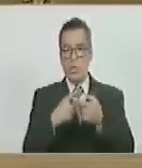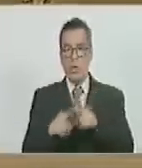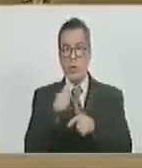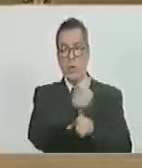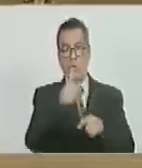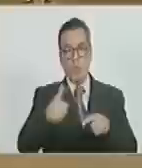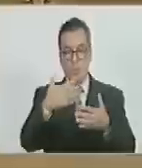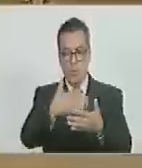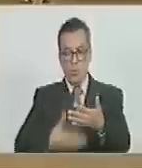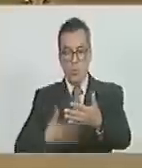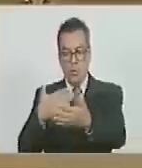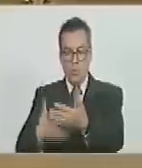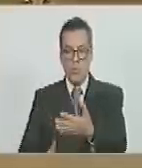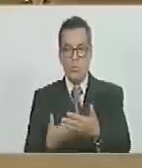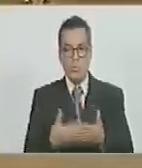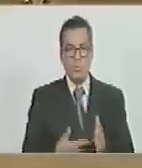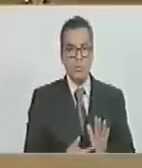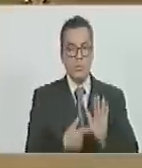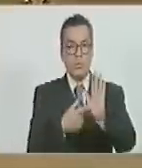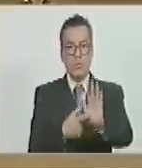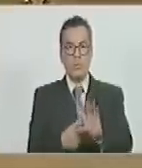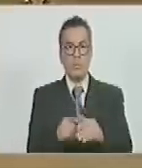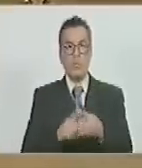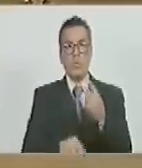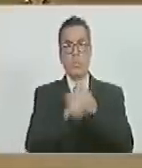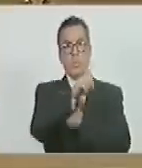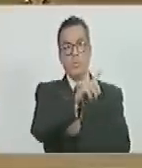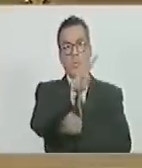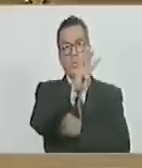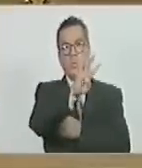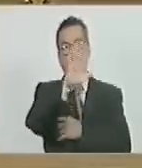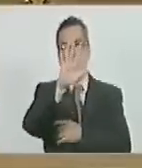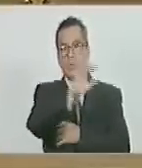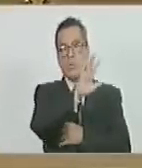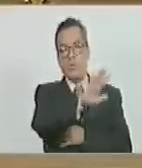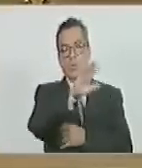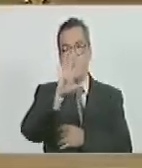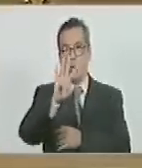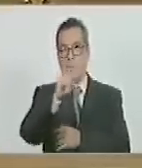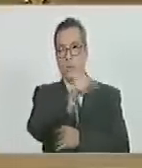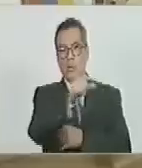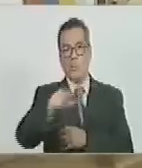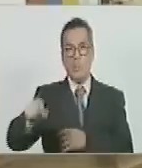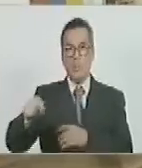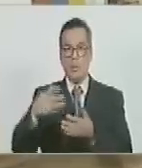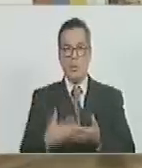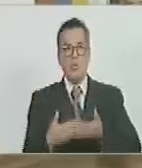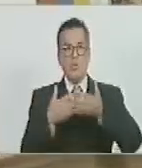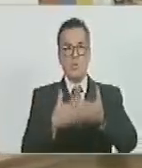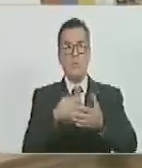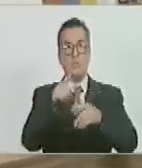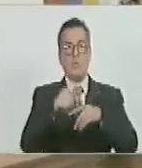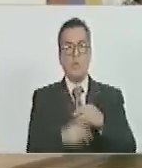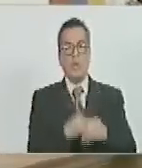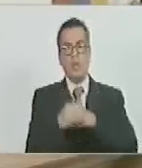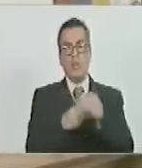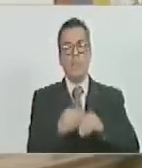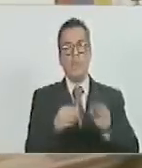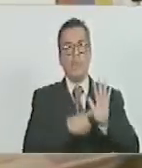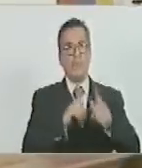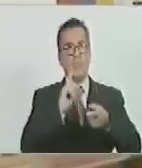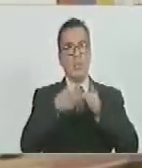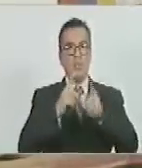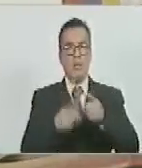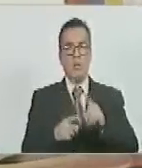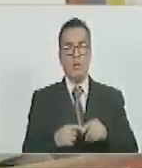uno de los documentos que fueron presentados por los 154 ciudadanos que se postularon. En este proceso hubo